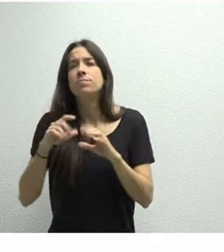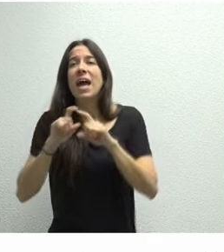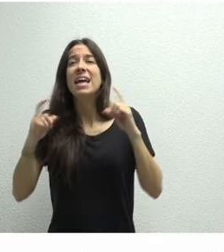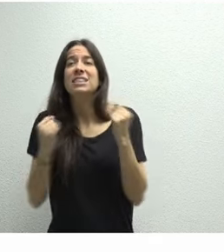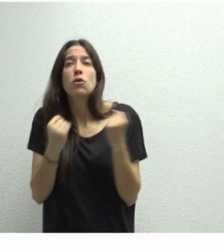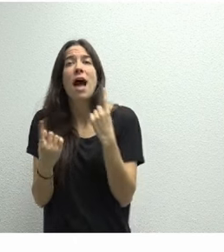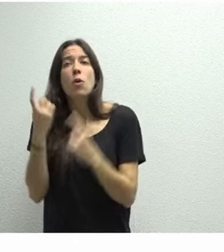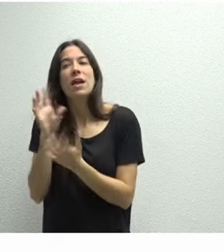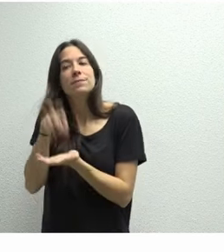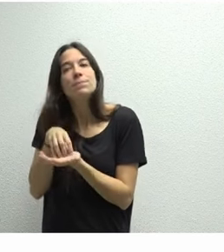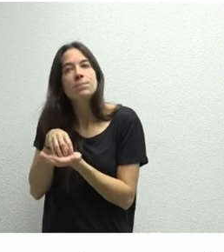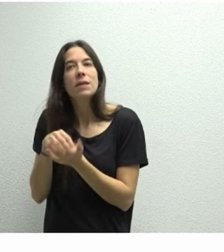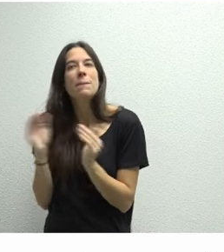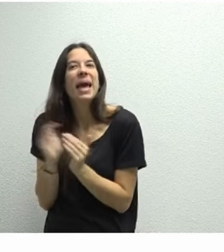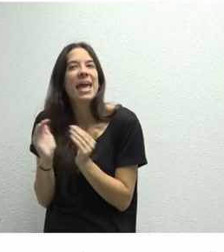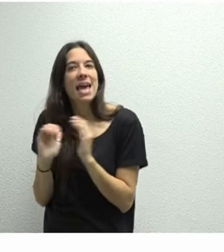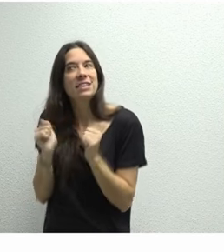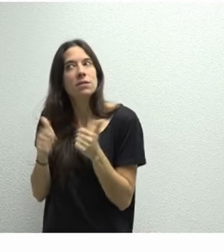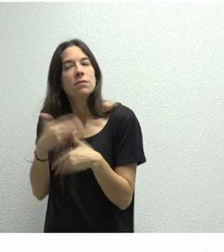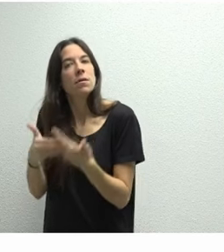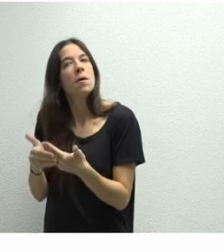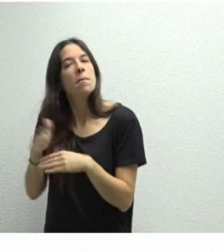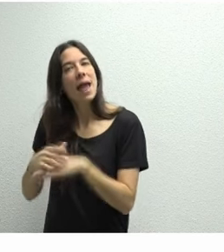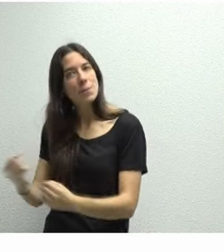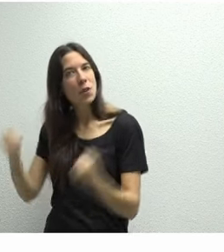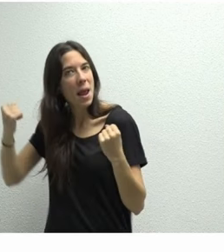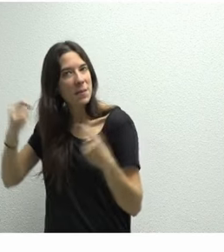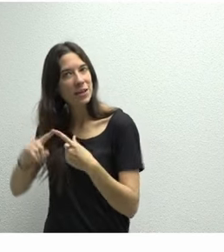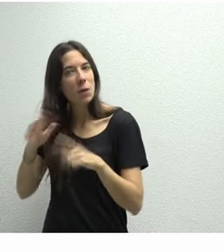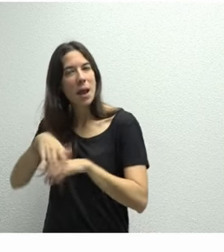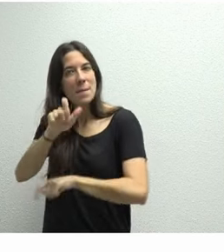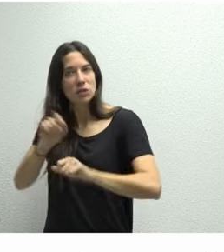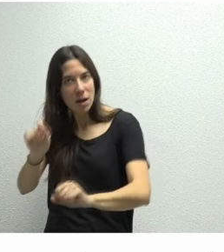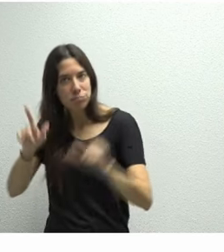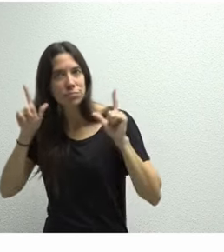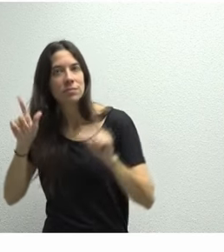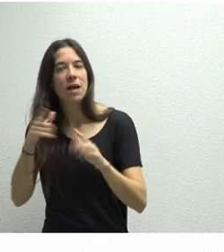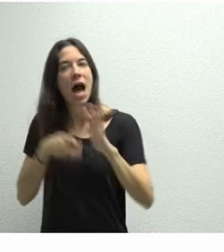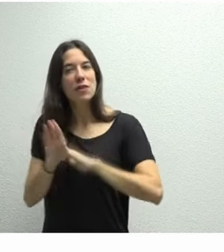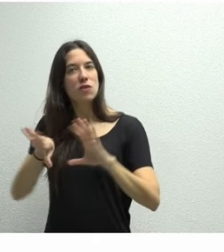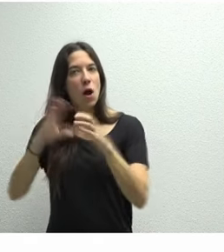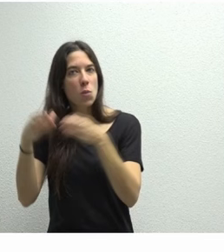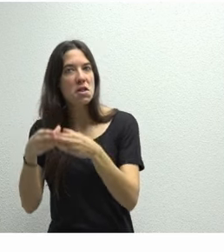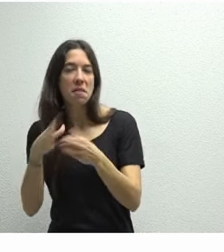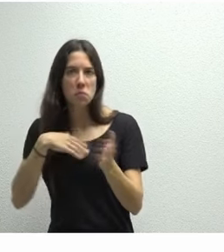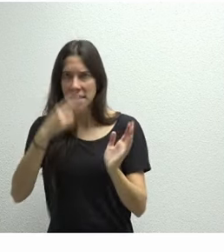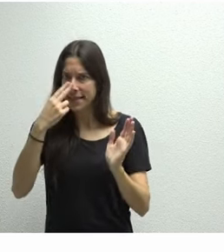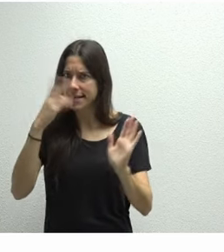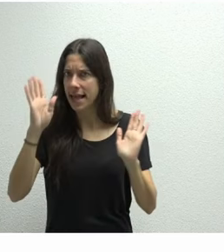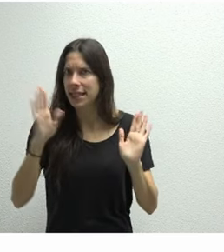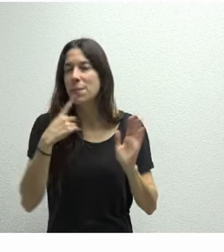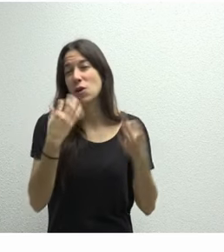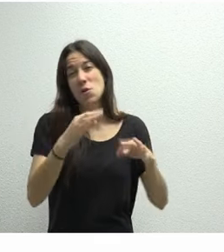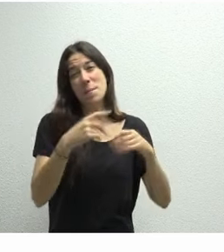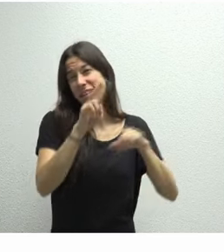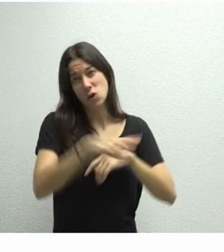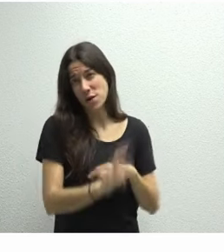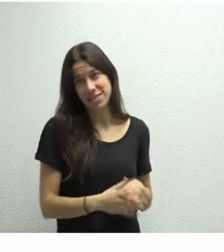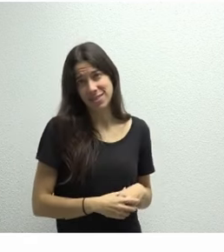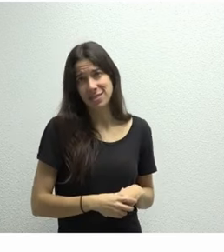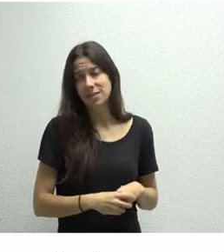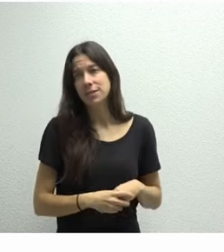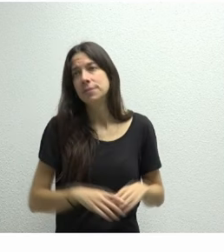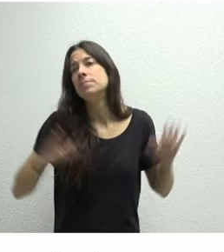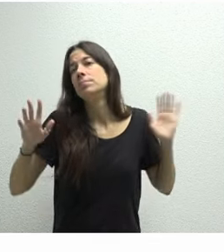al empoderamiento atención central en la persona al acceso a la comunidad que pueden ser muy interesantes no suele ser así en muchos casos